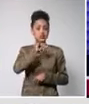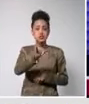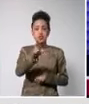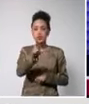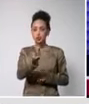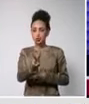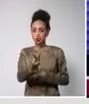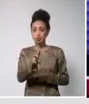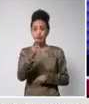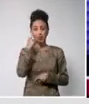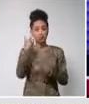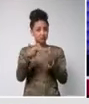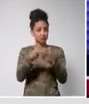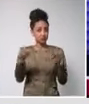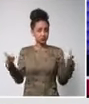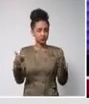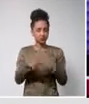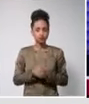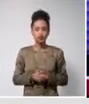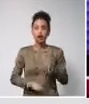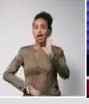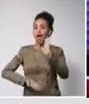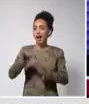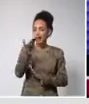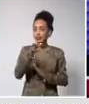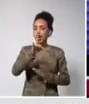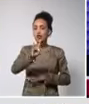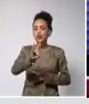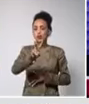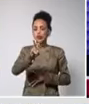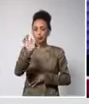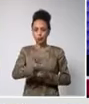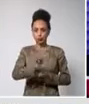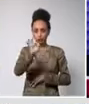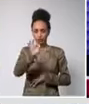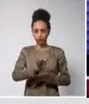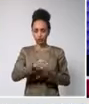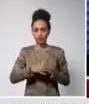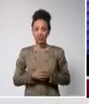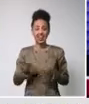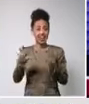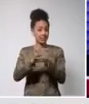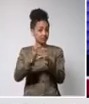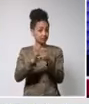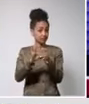cifra elevada. Recuperados el 92%, y grave